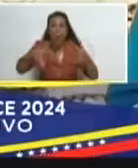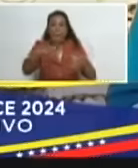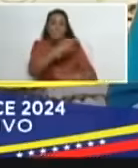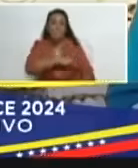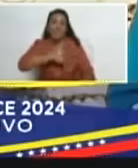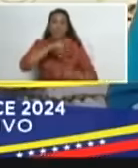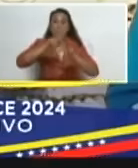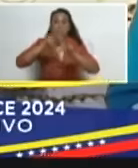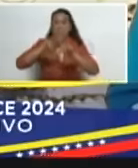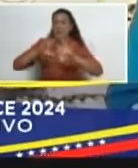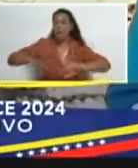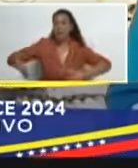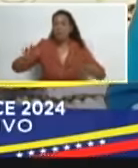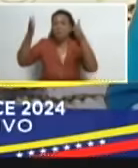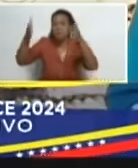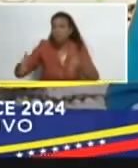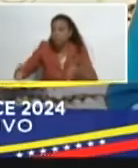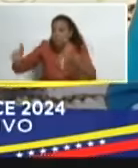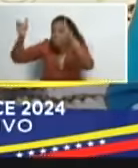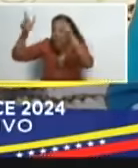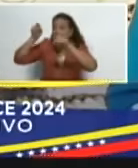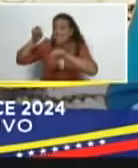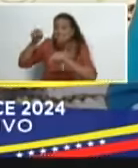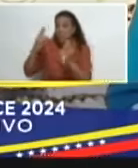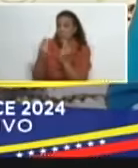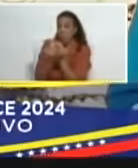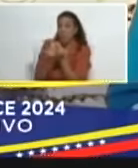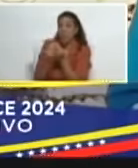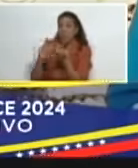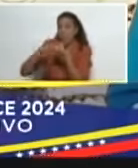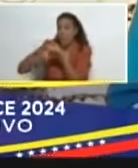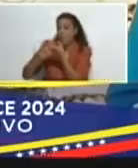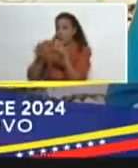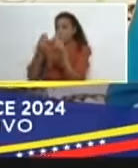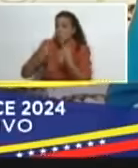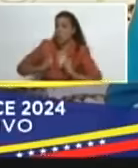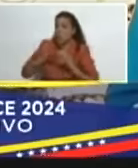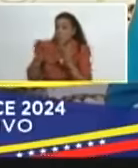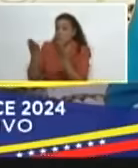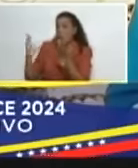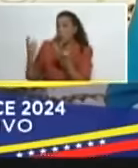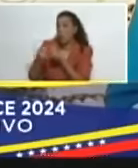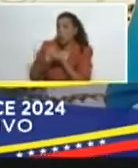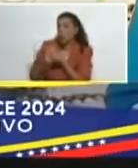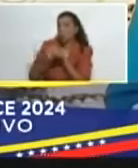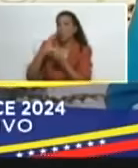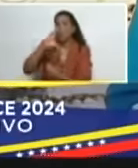Misión Vivienda Venezuela, allí donde yo vivo, con Silita.